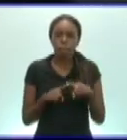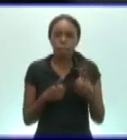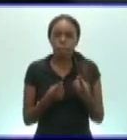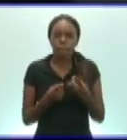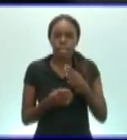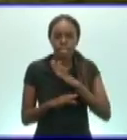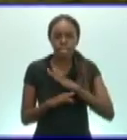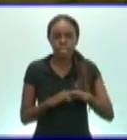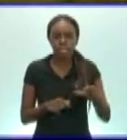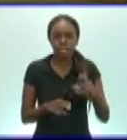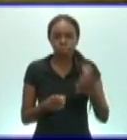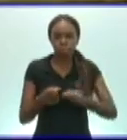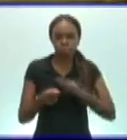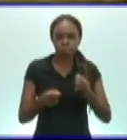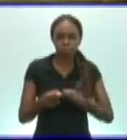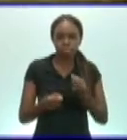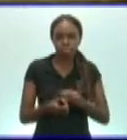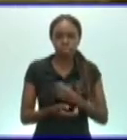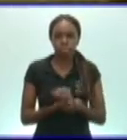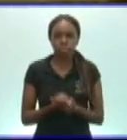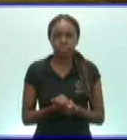prácticamente conspirando.